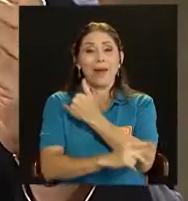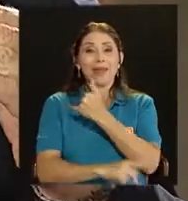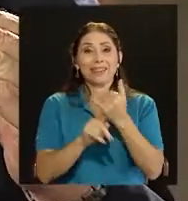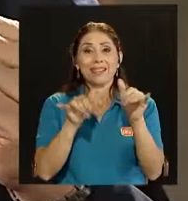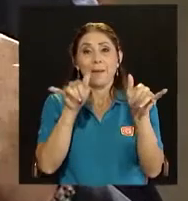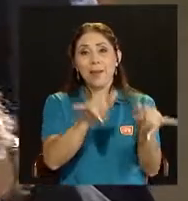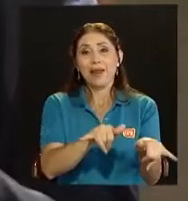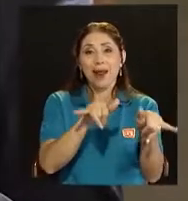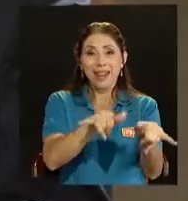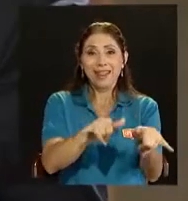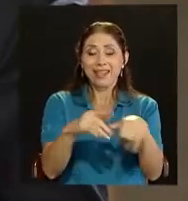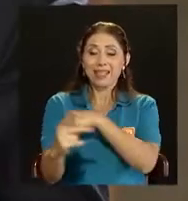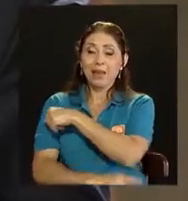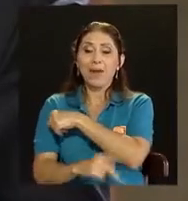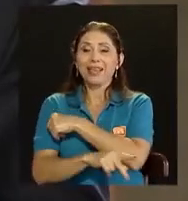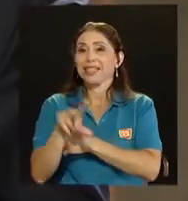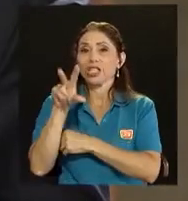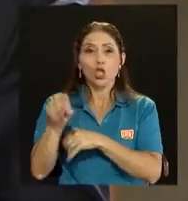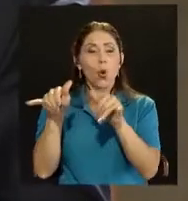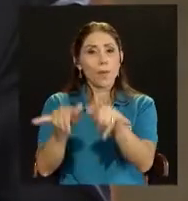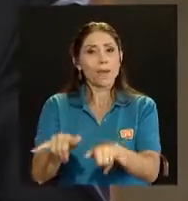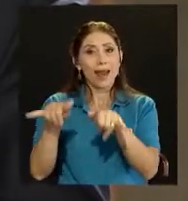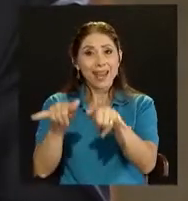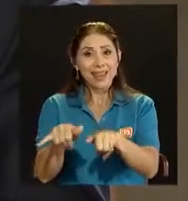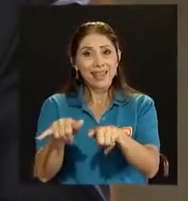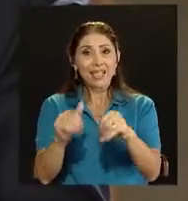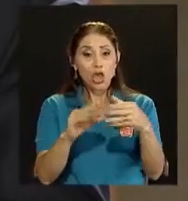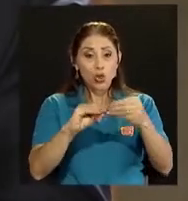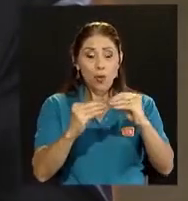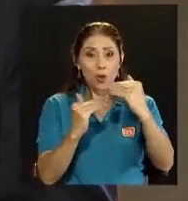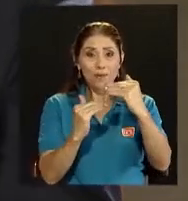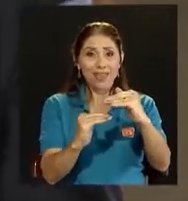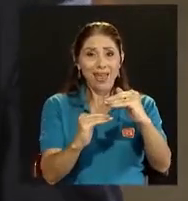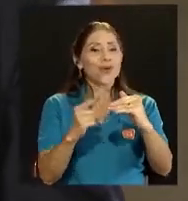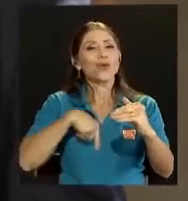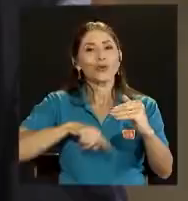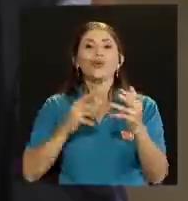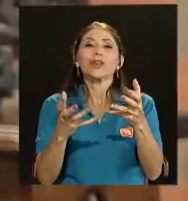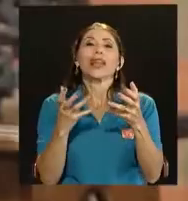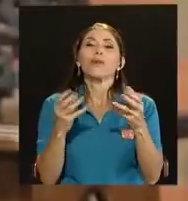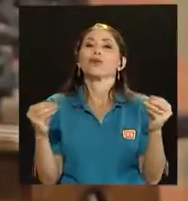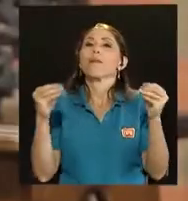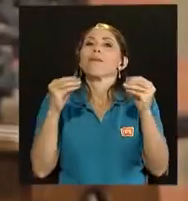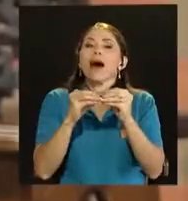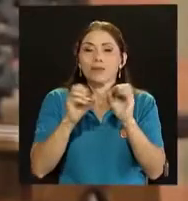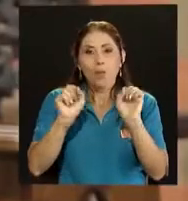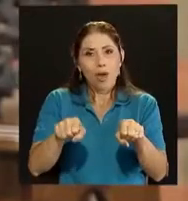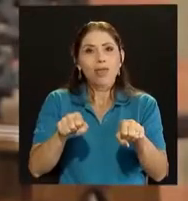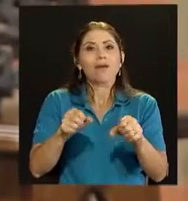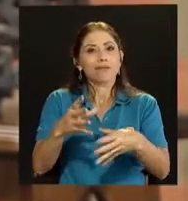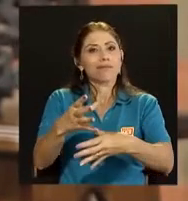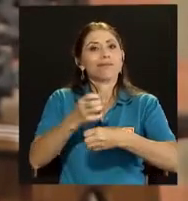asientos permanentes y en la categoría de asientos no permanentes. Bueno,